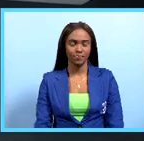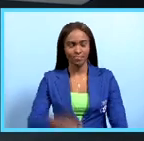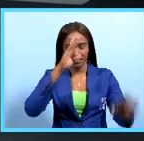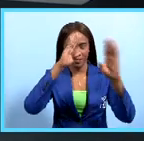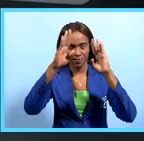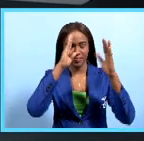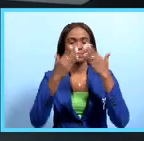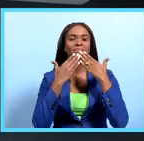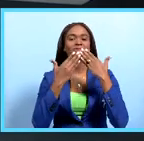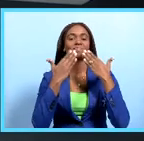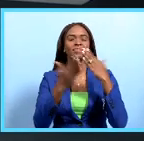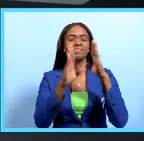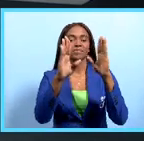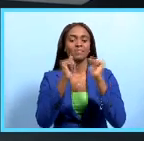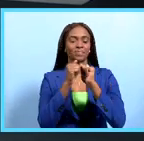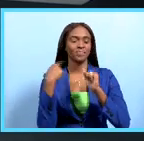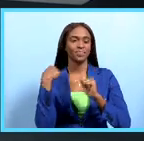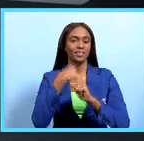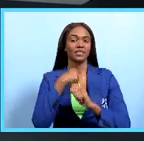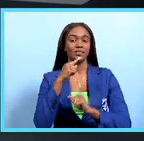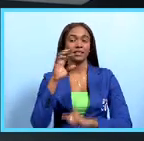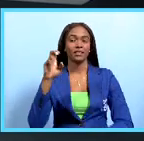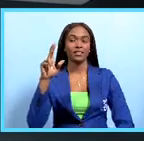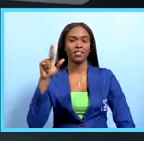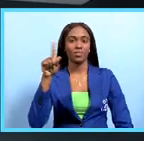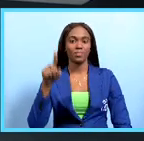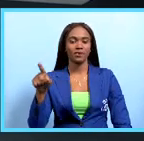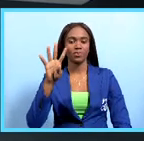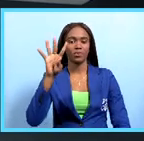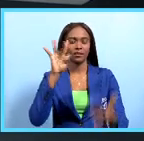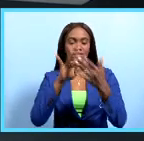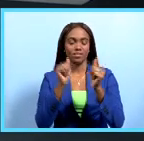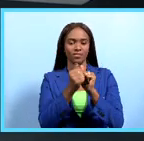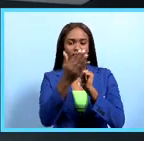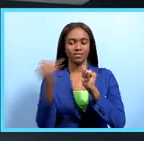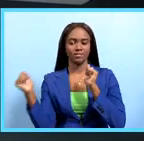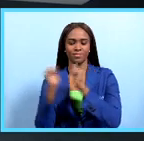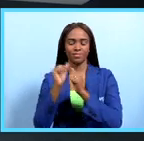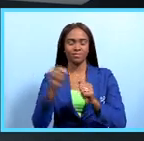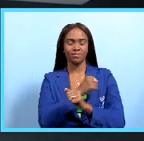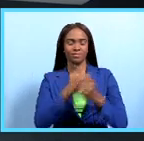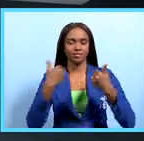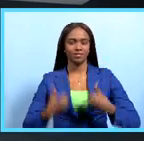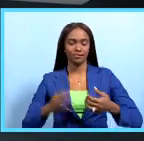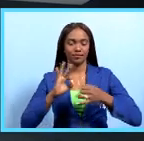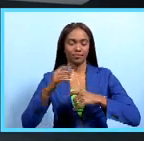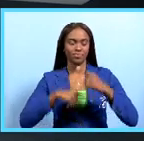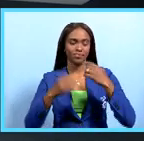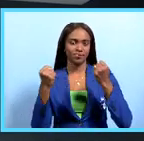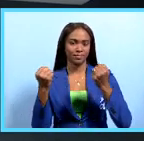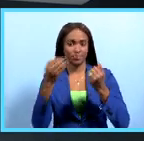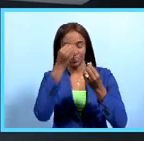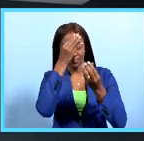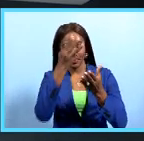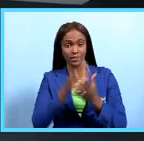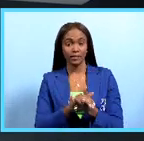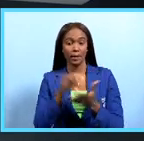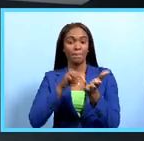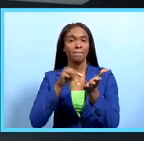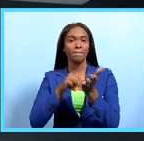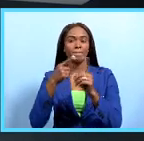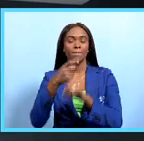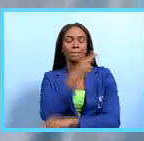Saludos, gracias por la sintonía. Soy Esther López, el 4 Conecta. Me acompaña Zuleima García en Lenguas de Señas. Médicos del Hospital